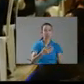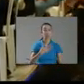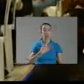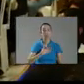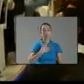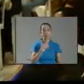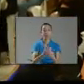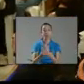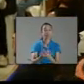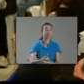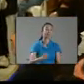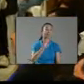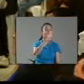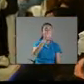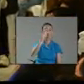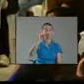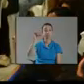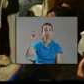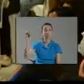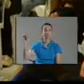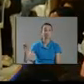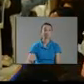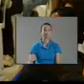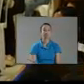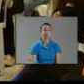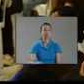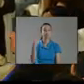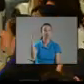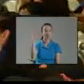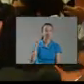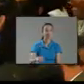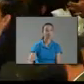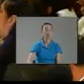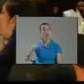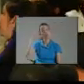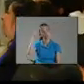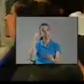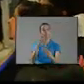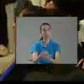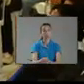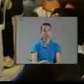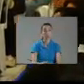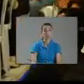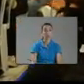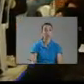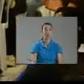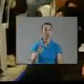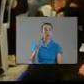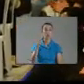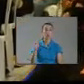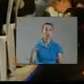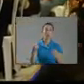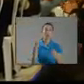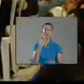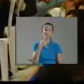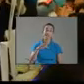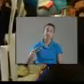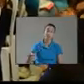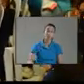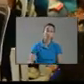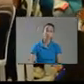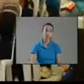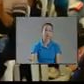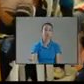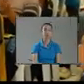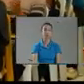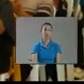Quizás no tienes las fuerzas, quizás te falta el agua para revitalizar tu vida.